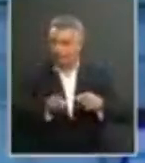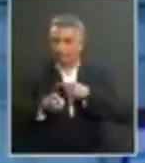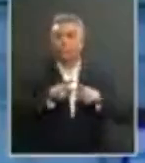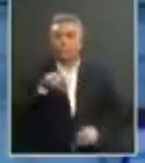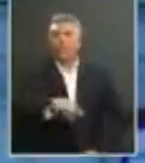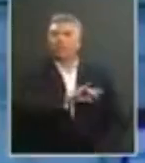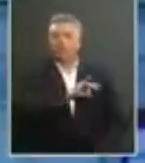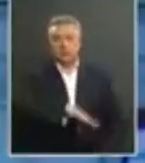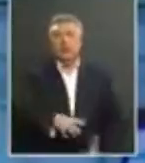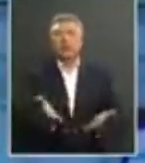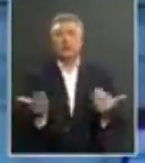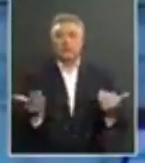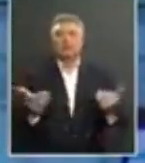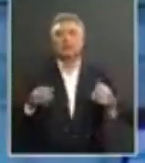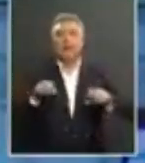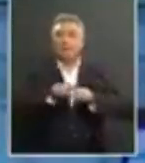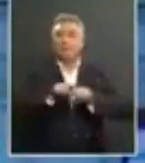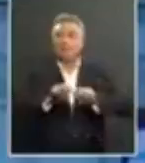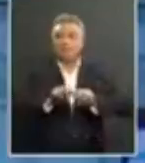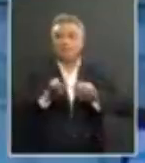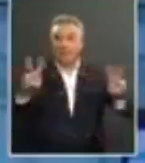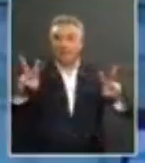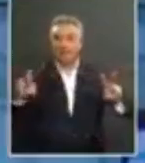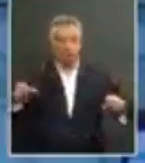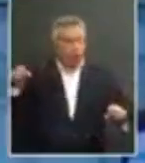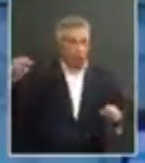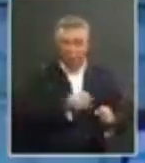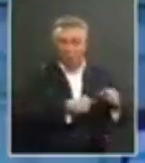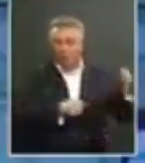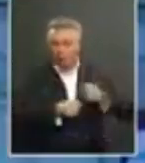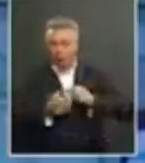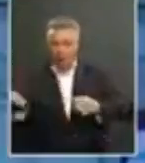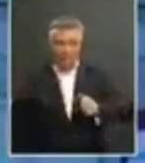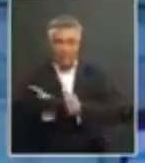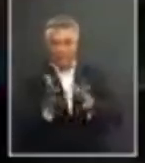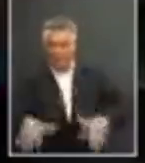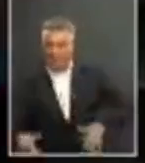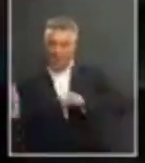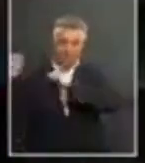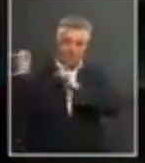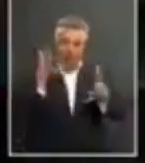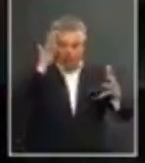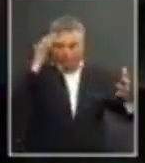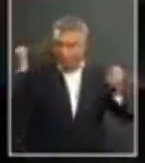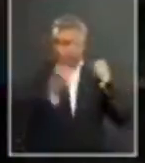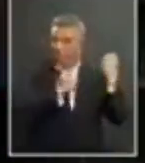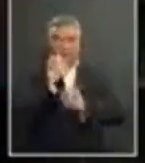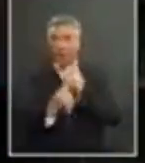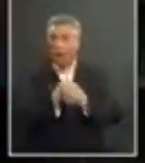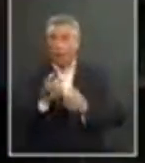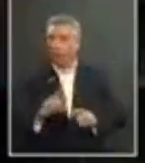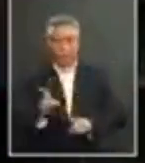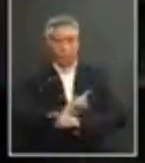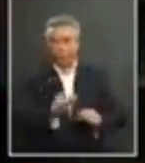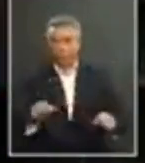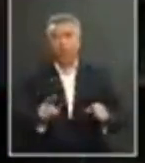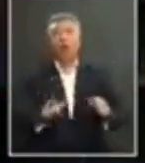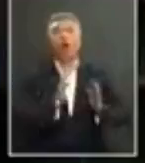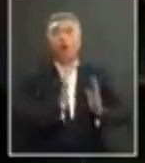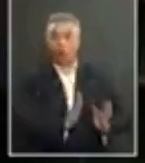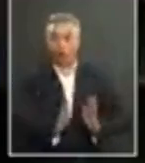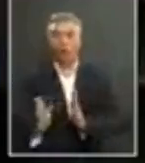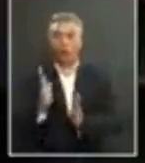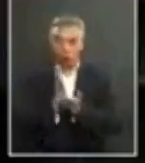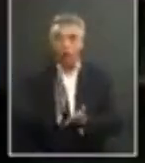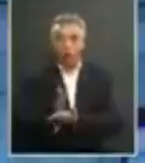para avanzar. Ningún país avanza a los golpes, a los tropezones, ni tirándose las cosas por la cabeza. Vamos a poner orden porque vamos a estar haciendo los cambios que